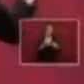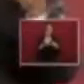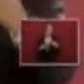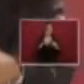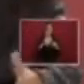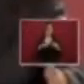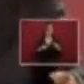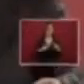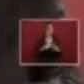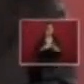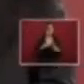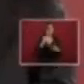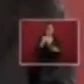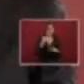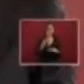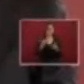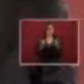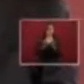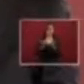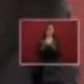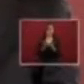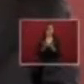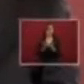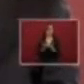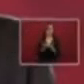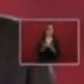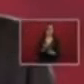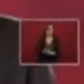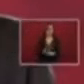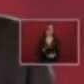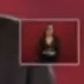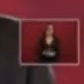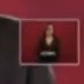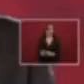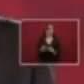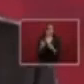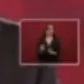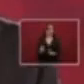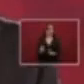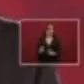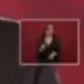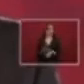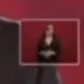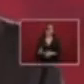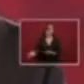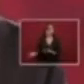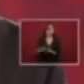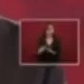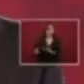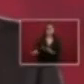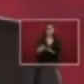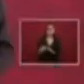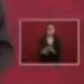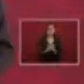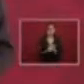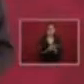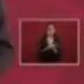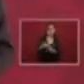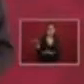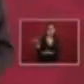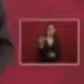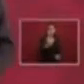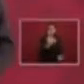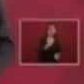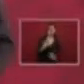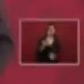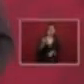pues me quedan un montón de temas, Luis Miguel, Paco, pero pues el tiempo nos está comiendo y tengo que preguntarles lo de hoy. El juez el día de